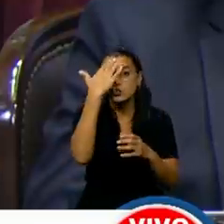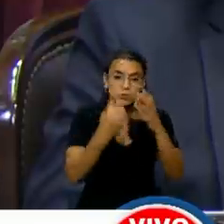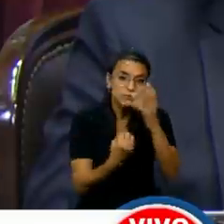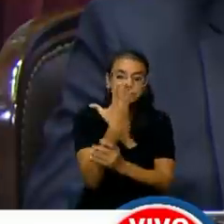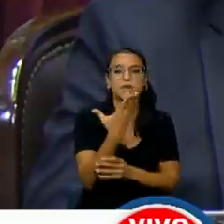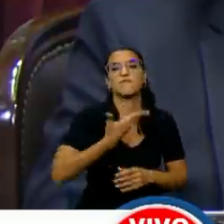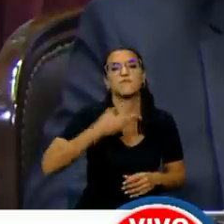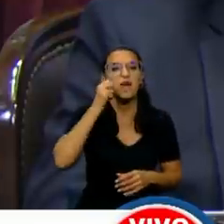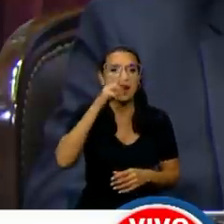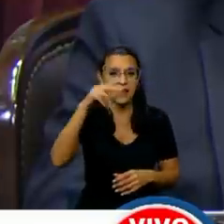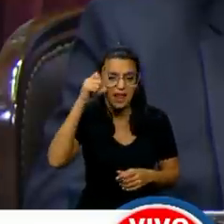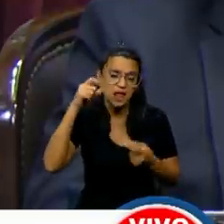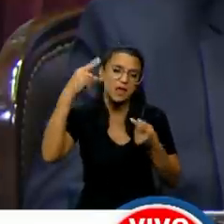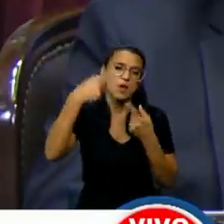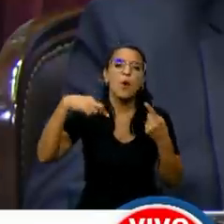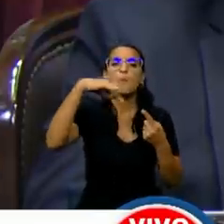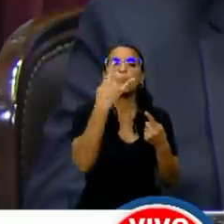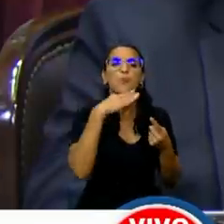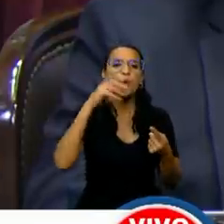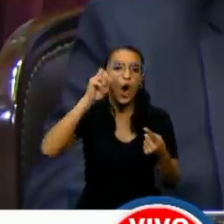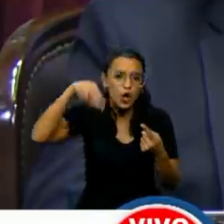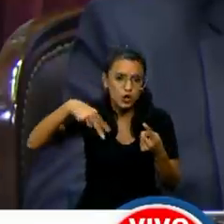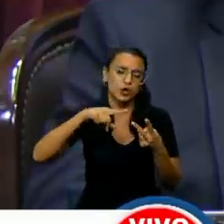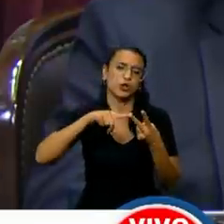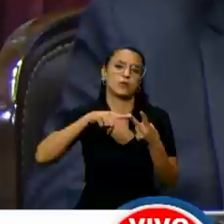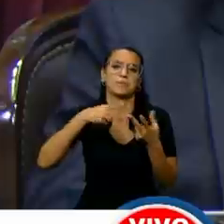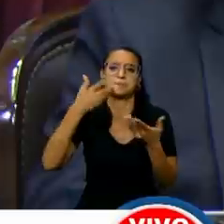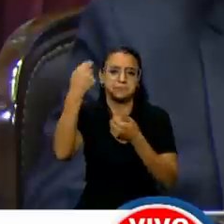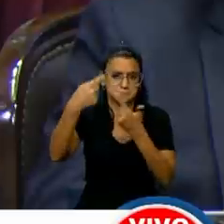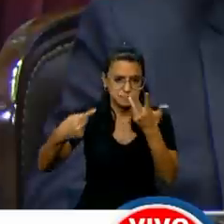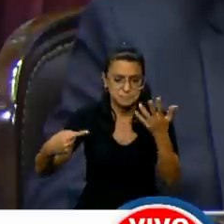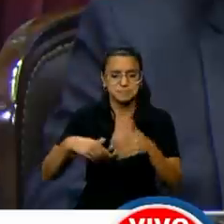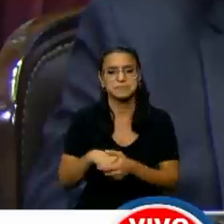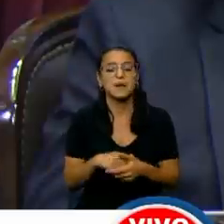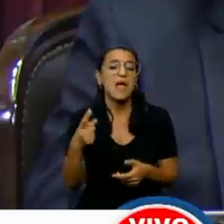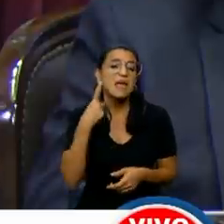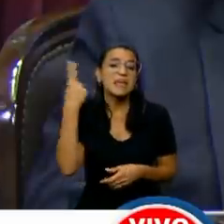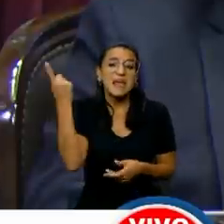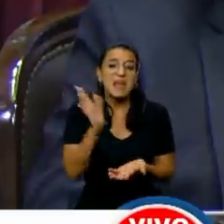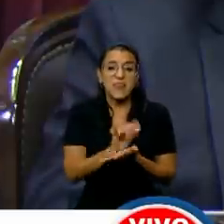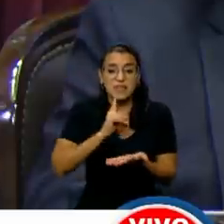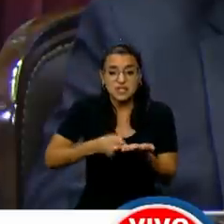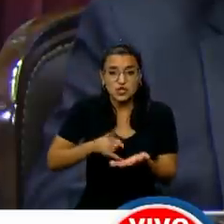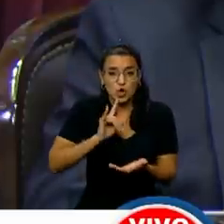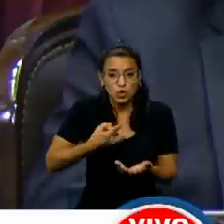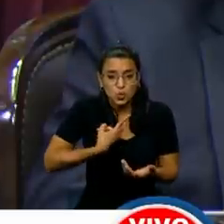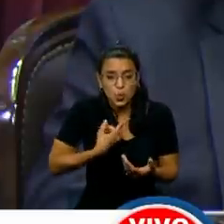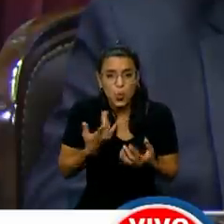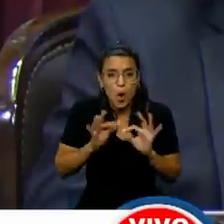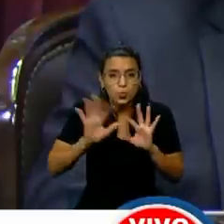verse entre otro empujón que creía en la autonomía en las decisiones